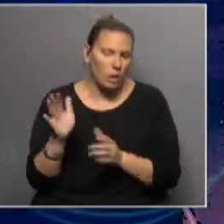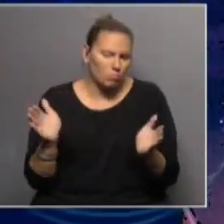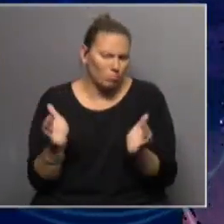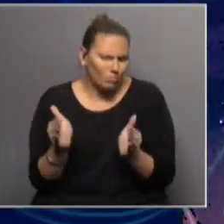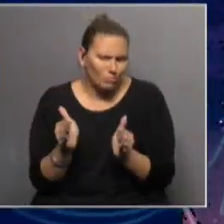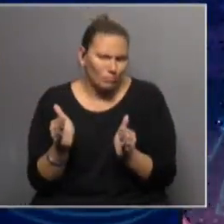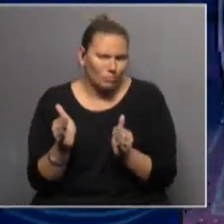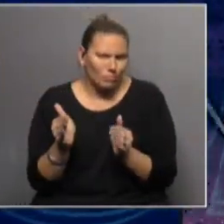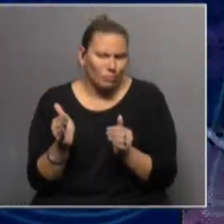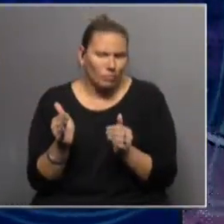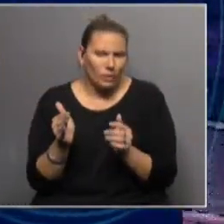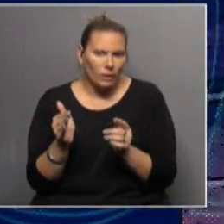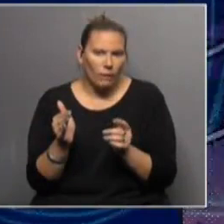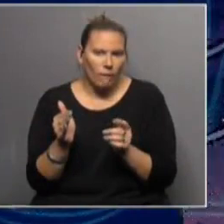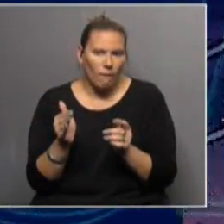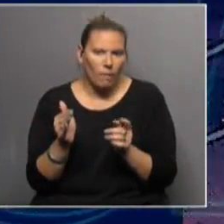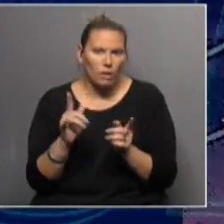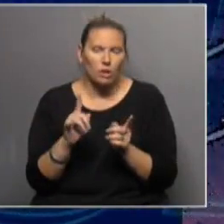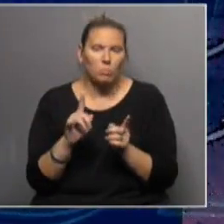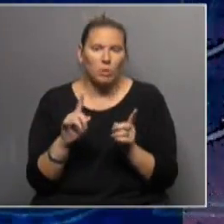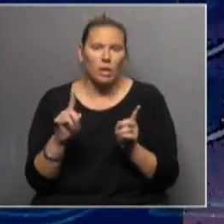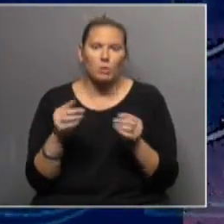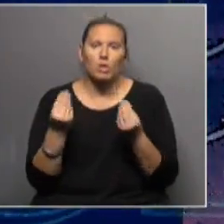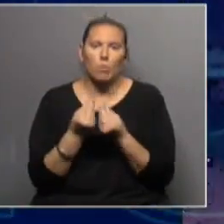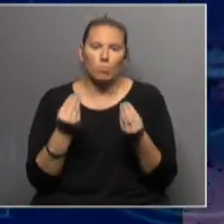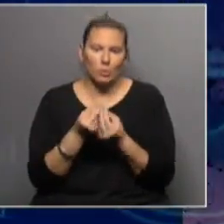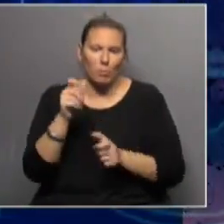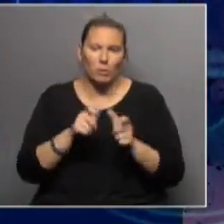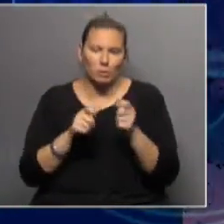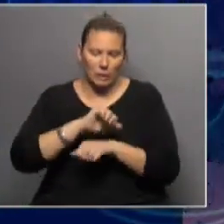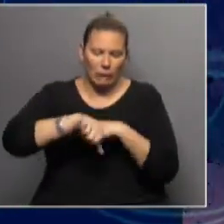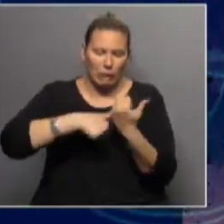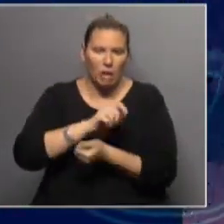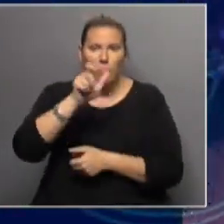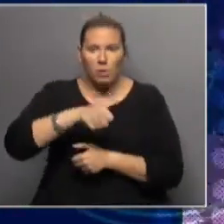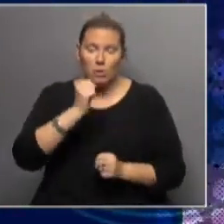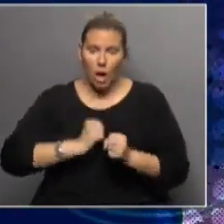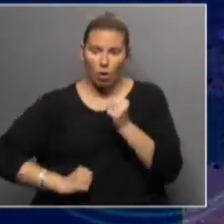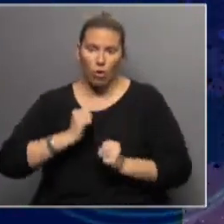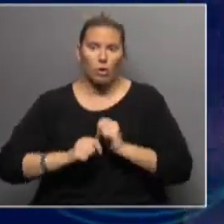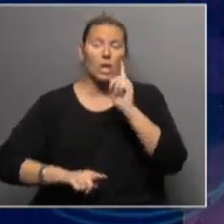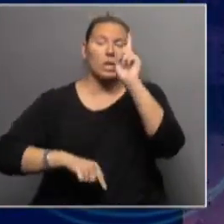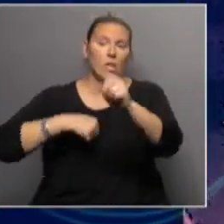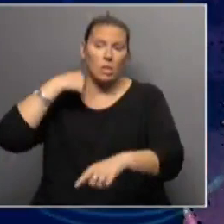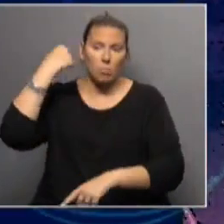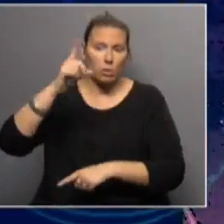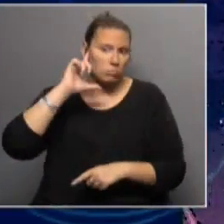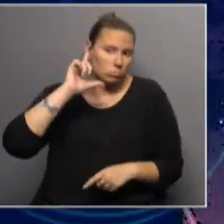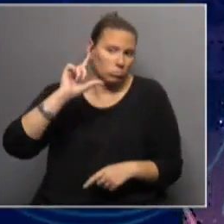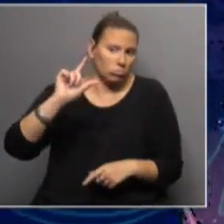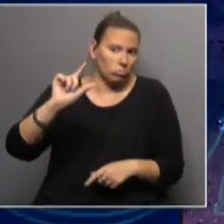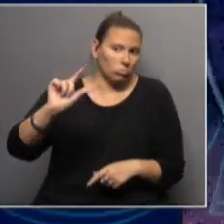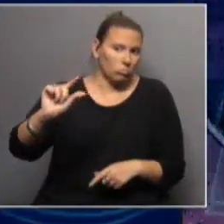chico, y va a ser algo para que no haya aglomeración de gente. Claro, o sea, la gente va, corre, exacto, y después se aleja.